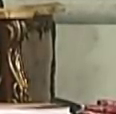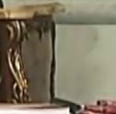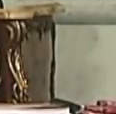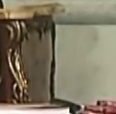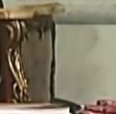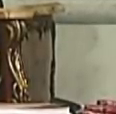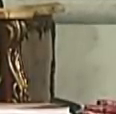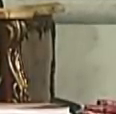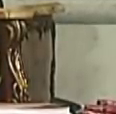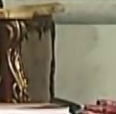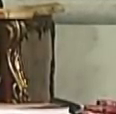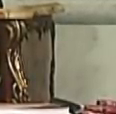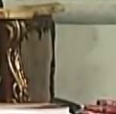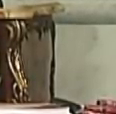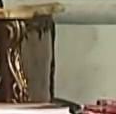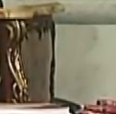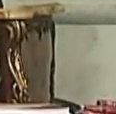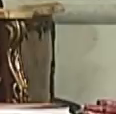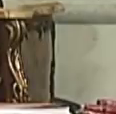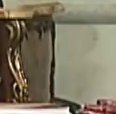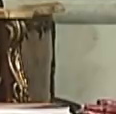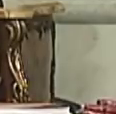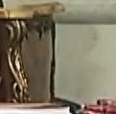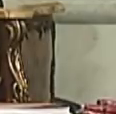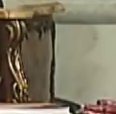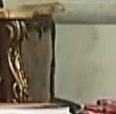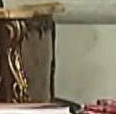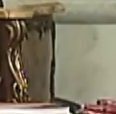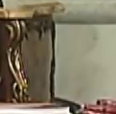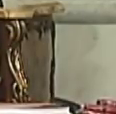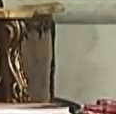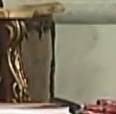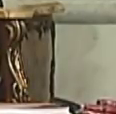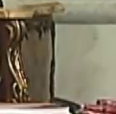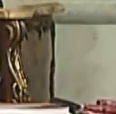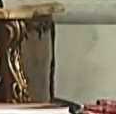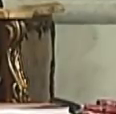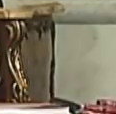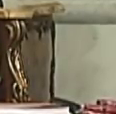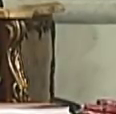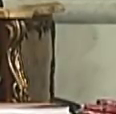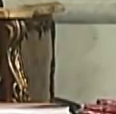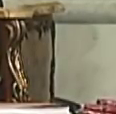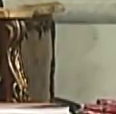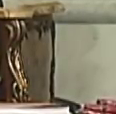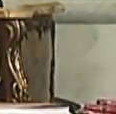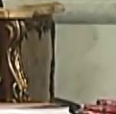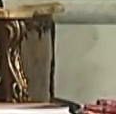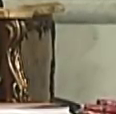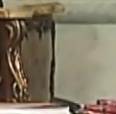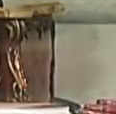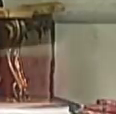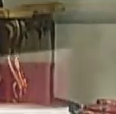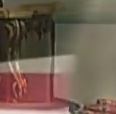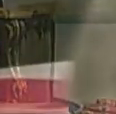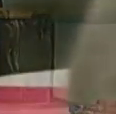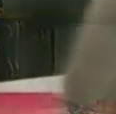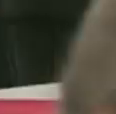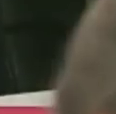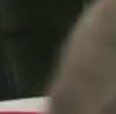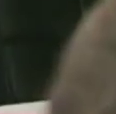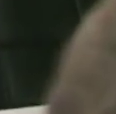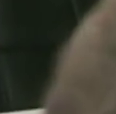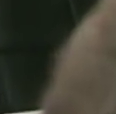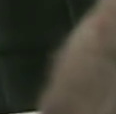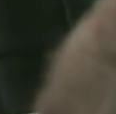de un mecanismo de guerra económica como parte de una estrategia política para